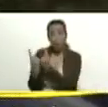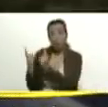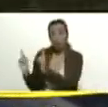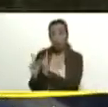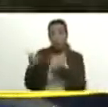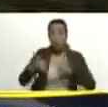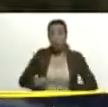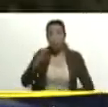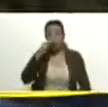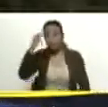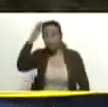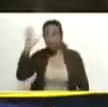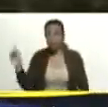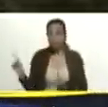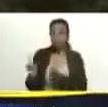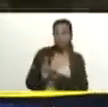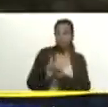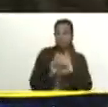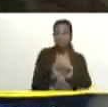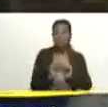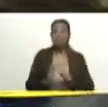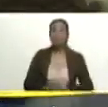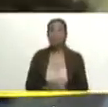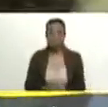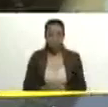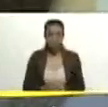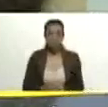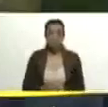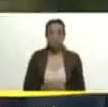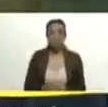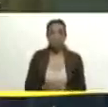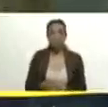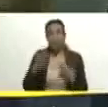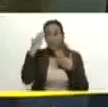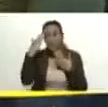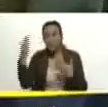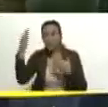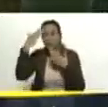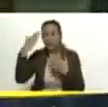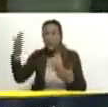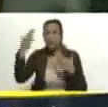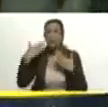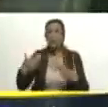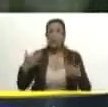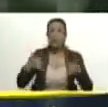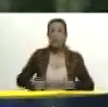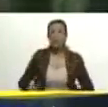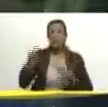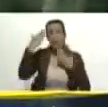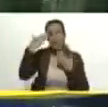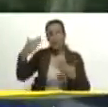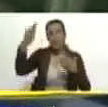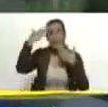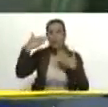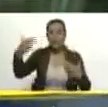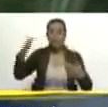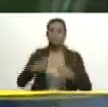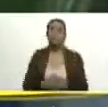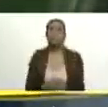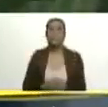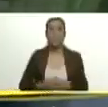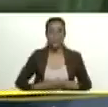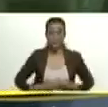Junior. ¿Ah? Mari. Claro. Mari. ¿Cómo estás, Mari? De Pequivén. ¿Cómo están ustedes? ¿Y él es mi esposa? ¿Ah? ¿Todo bien? ¿Qué